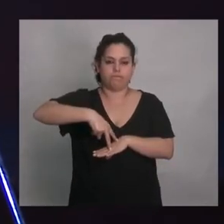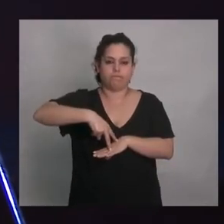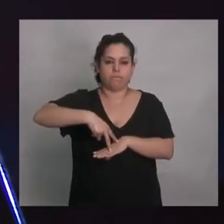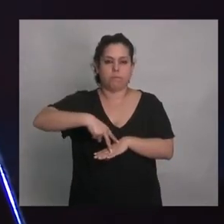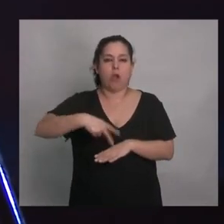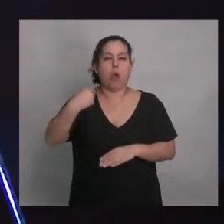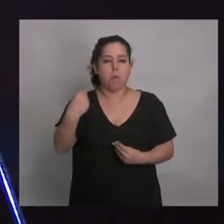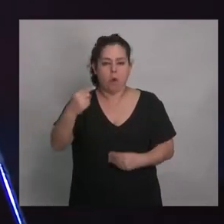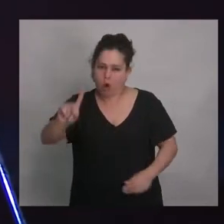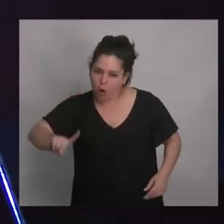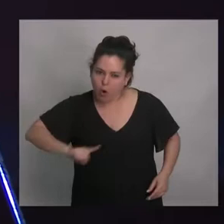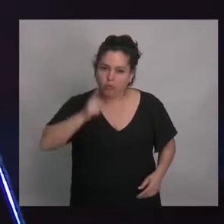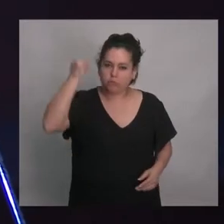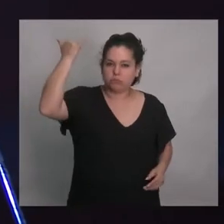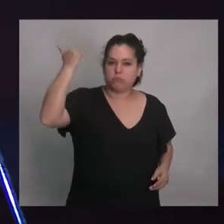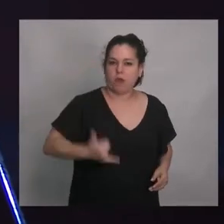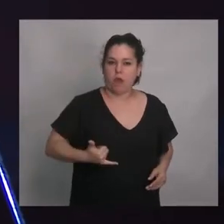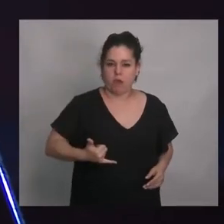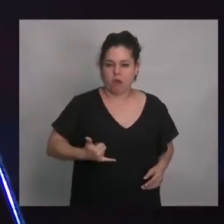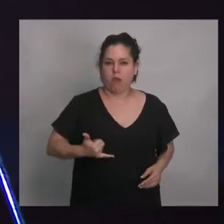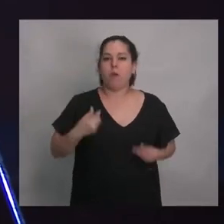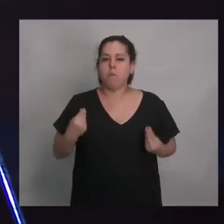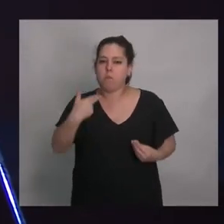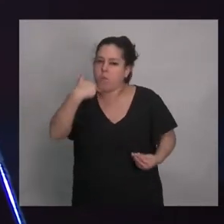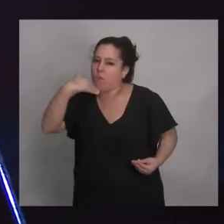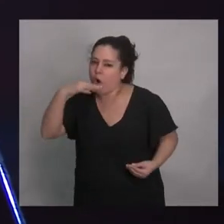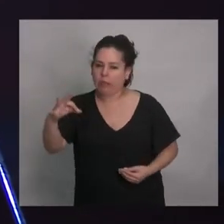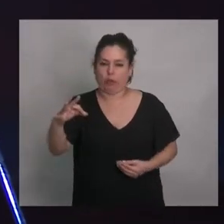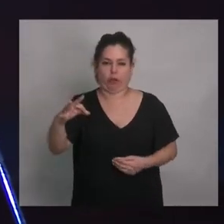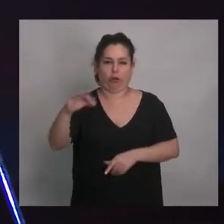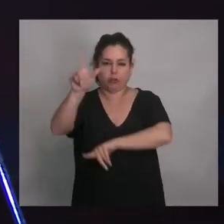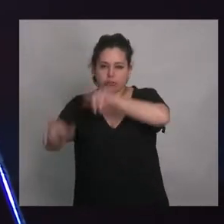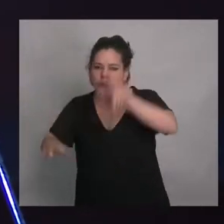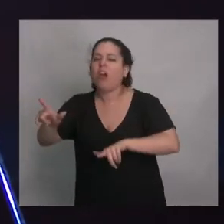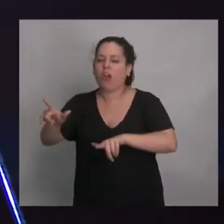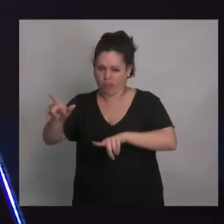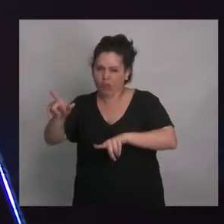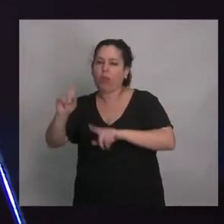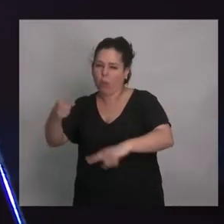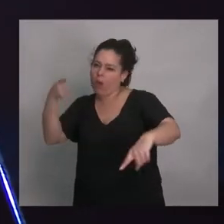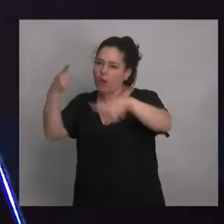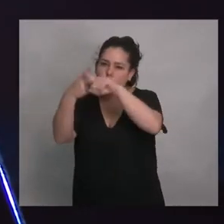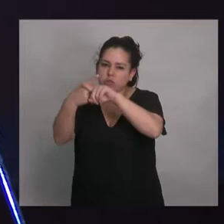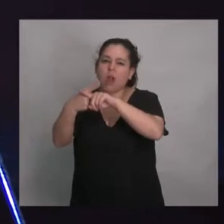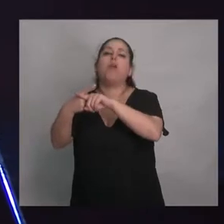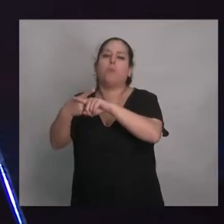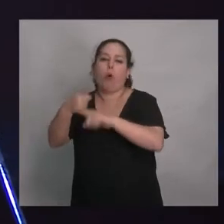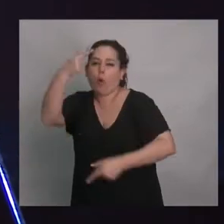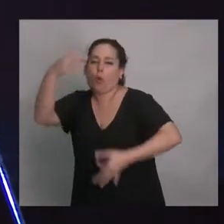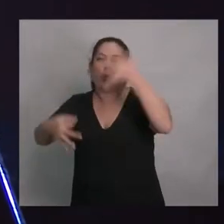con el orgullo de los hijos que dieron la vida por la justicia social